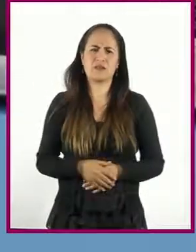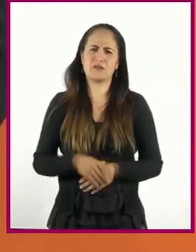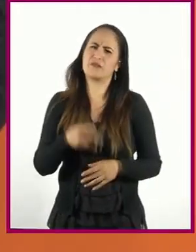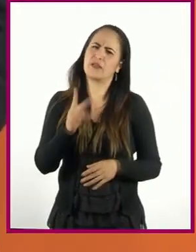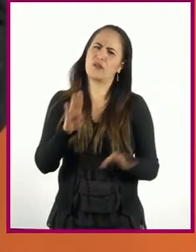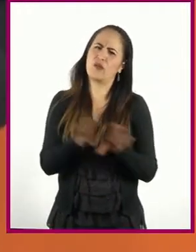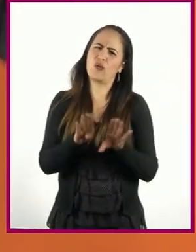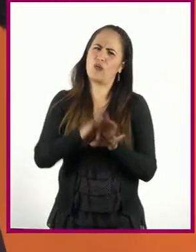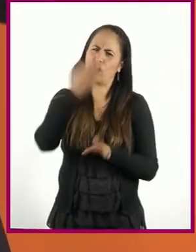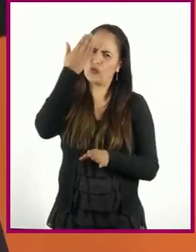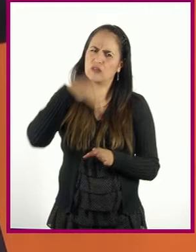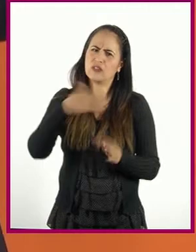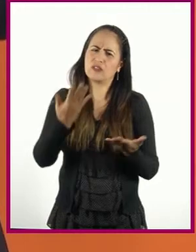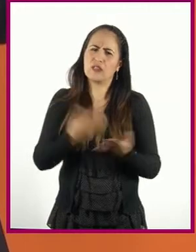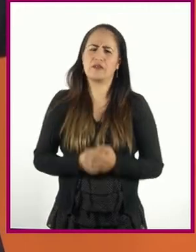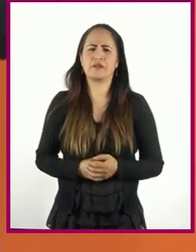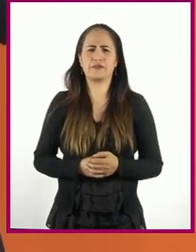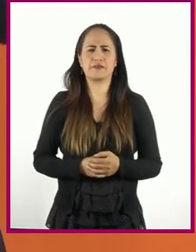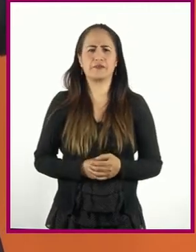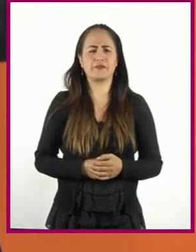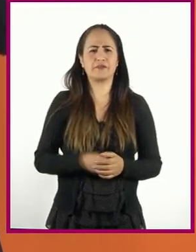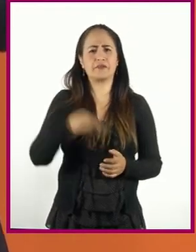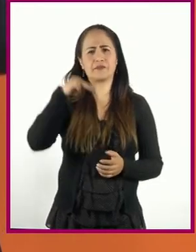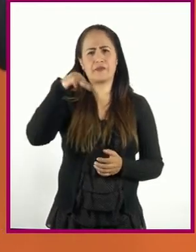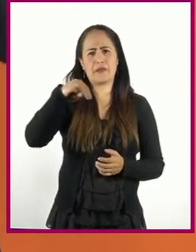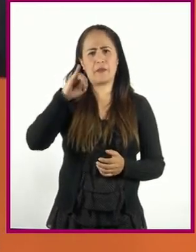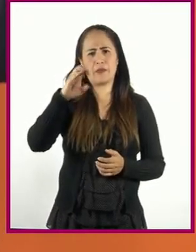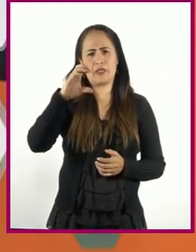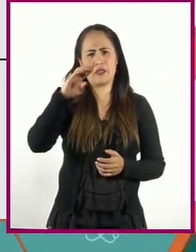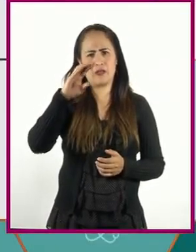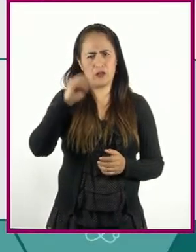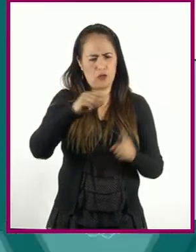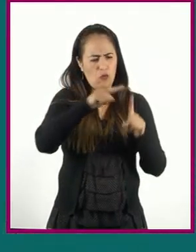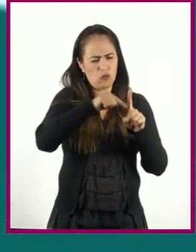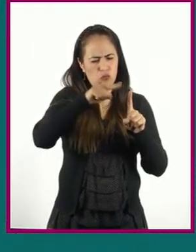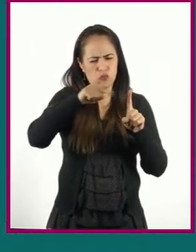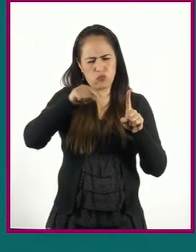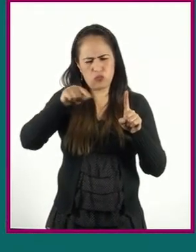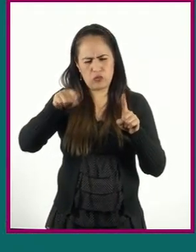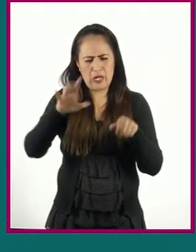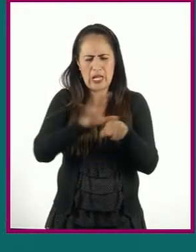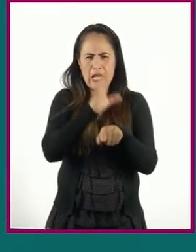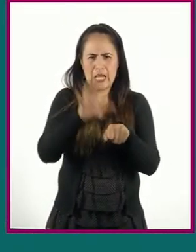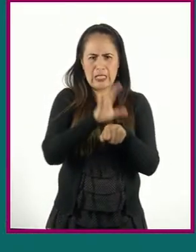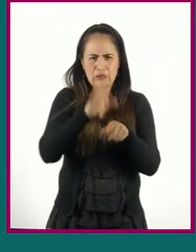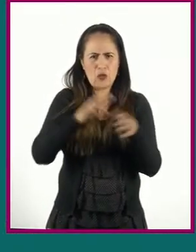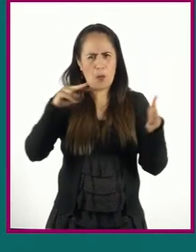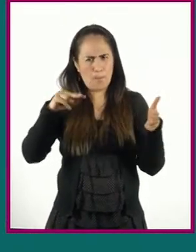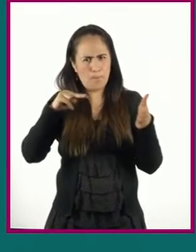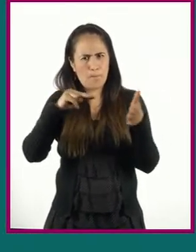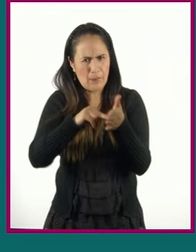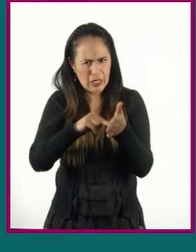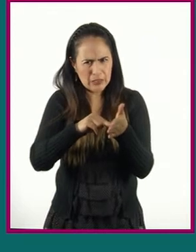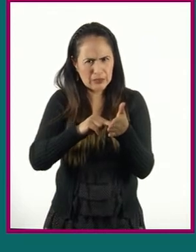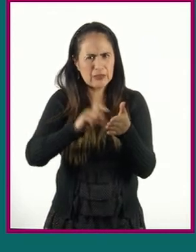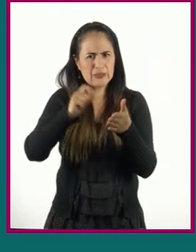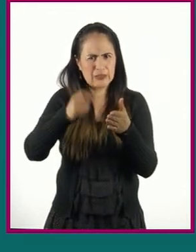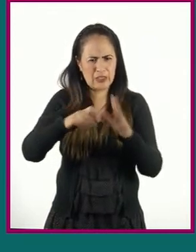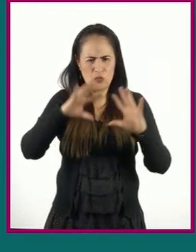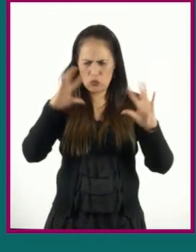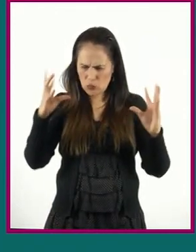esto? Las microondas son ondas electromagnéticas, es decir, son el resultado de